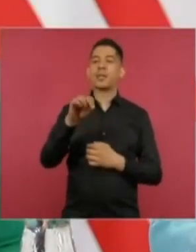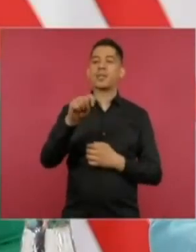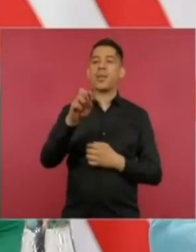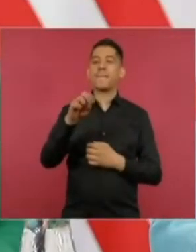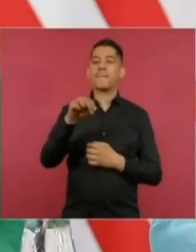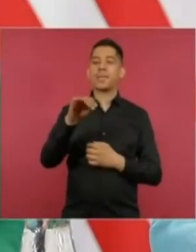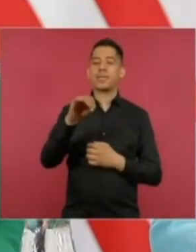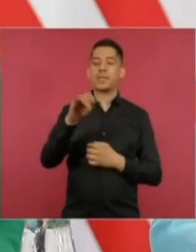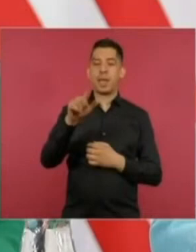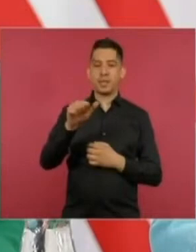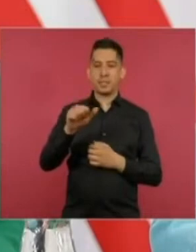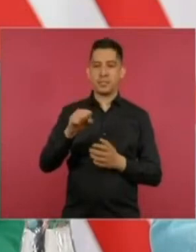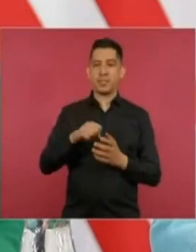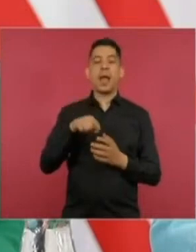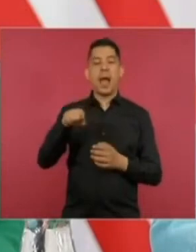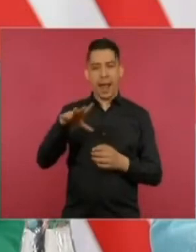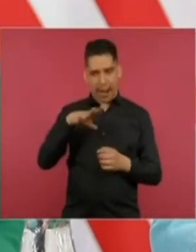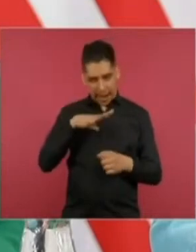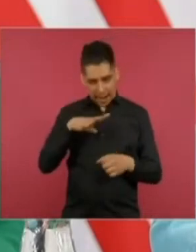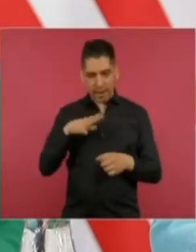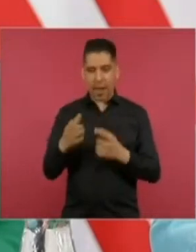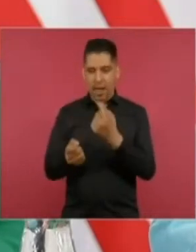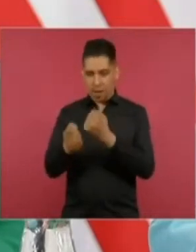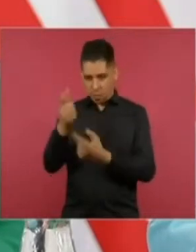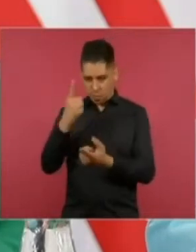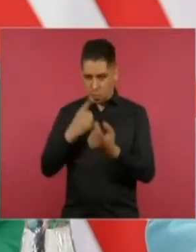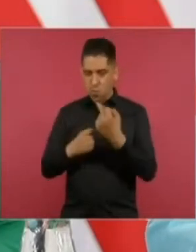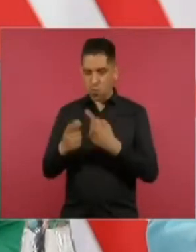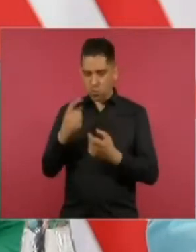algunos, debe haber algún tipo de